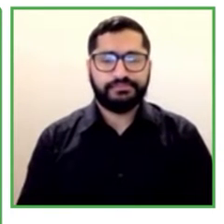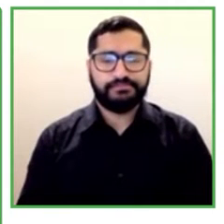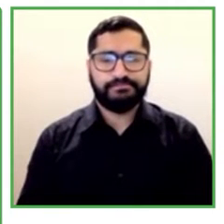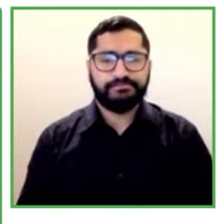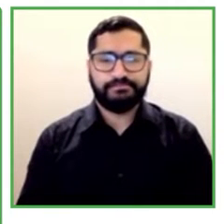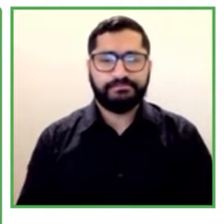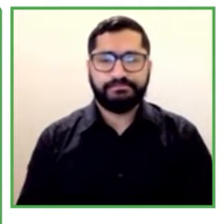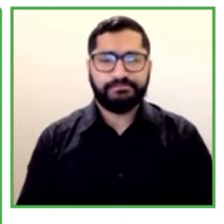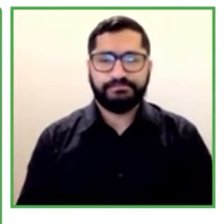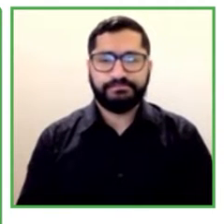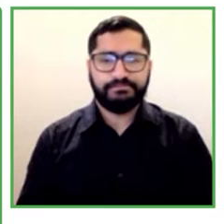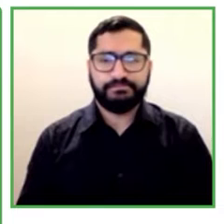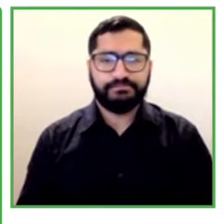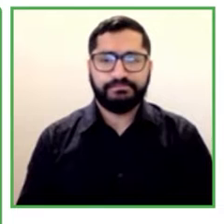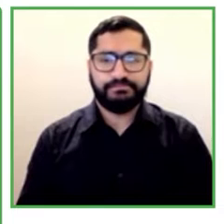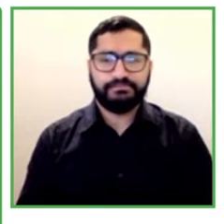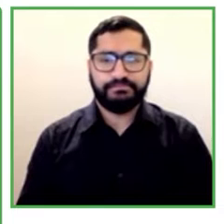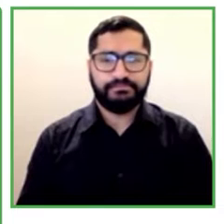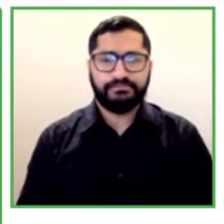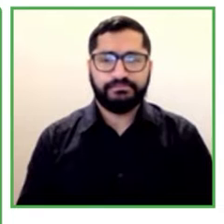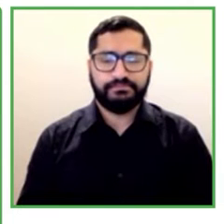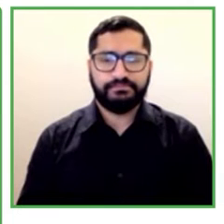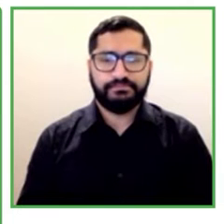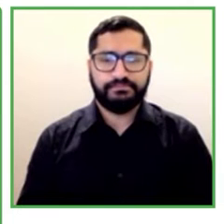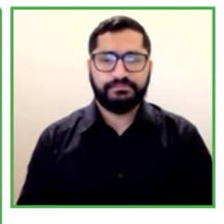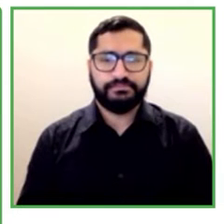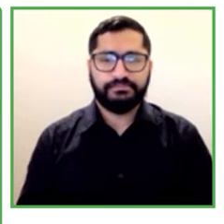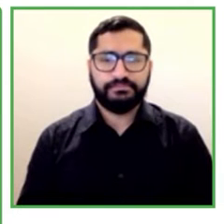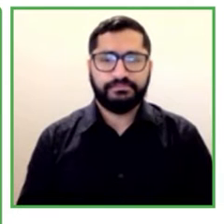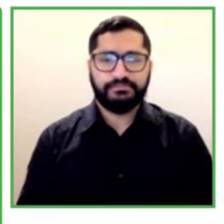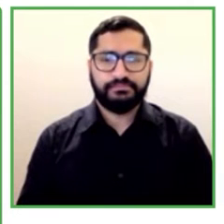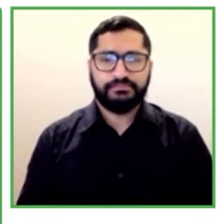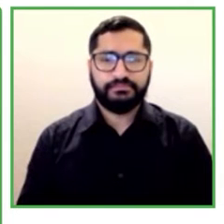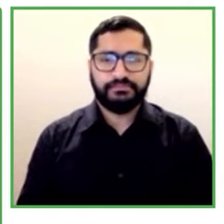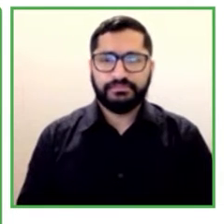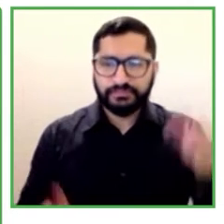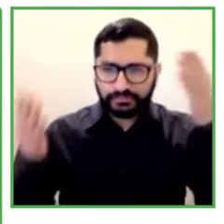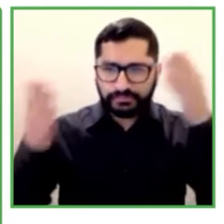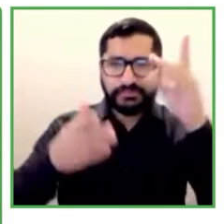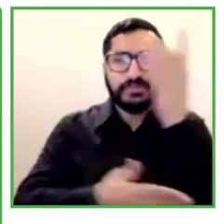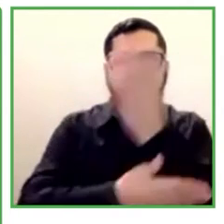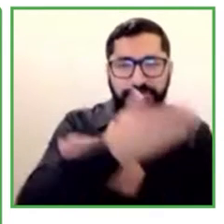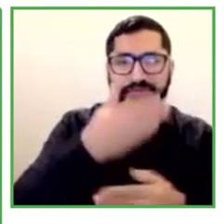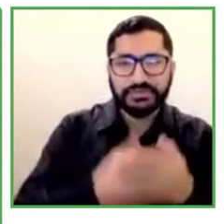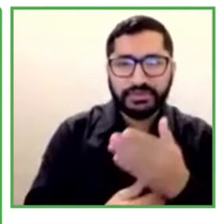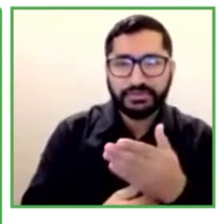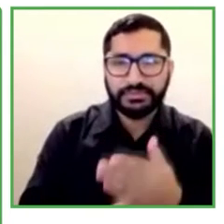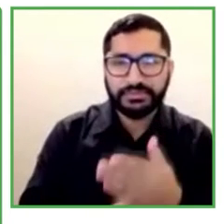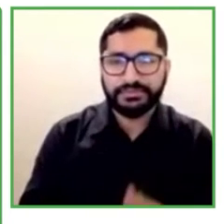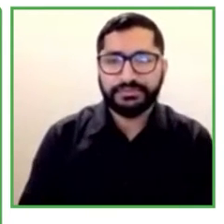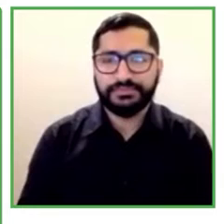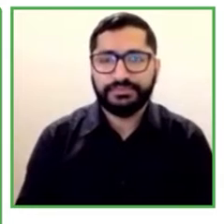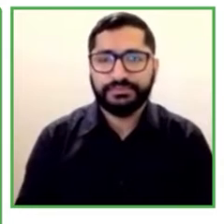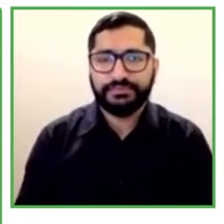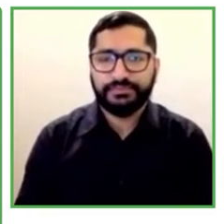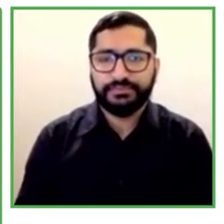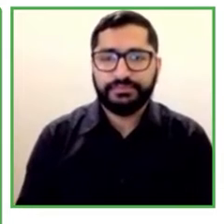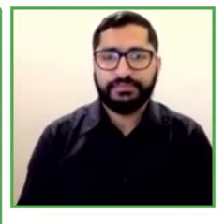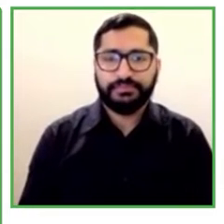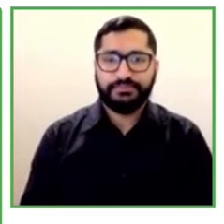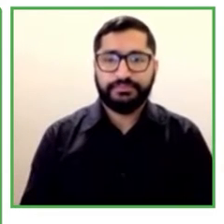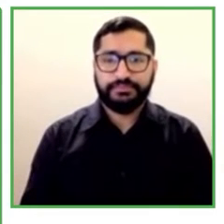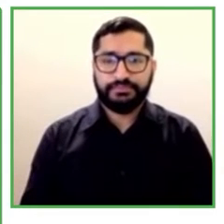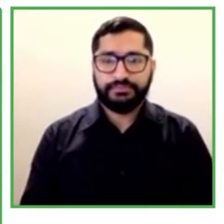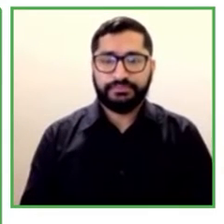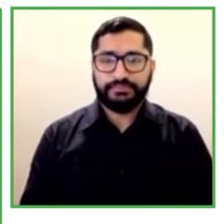la discapacidad, la capacitación de discapacidad para las empresas, también crearon un programa de